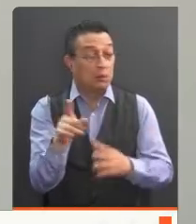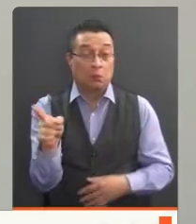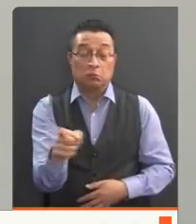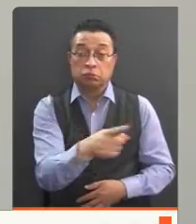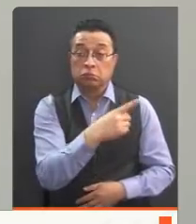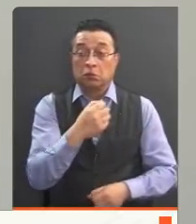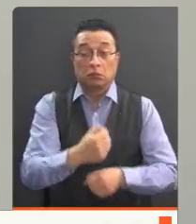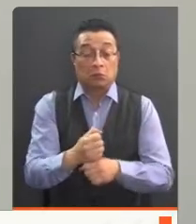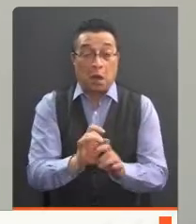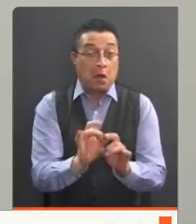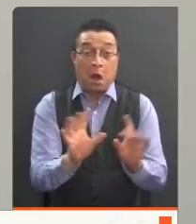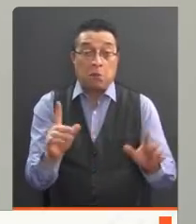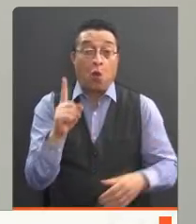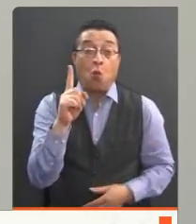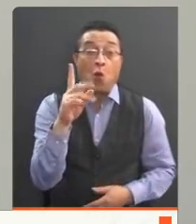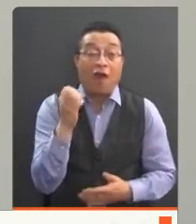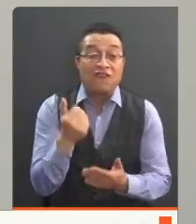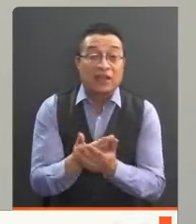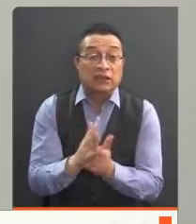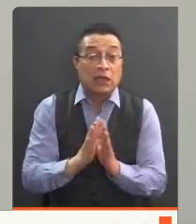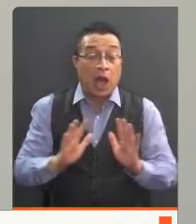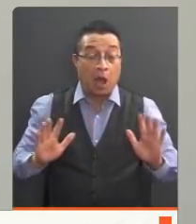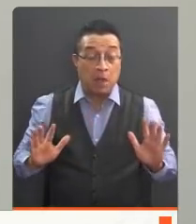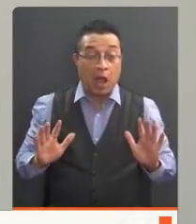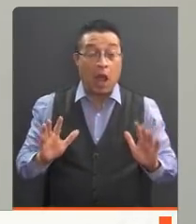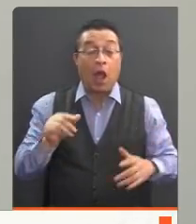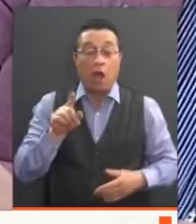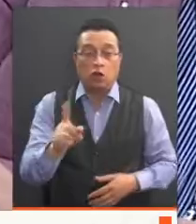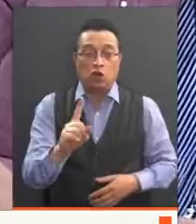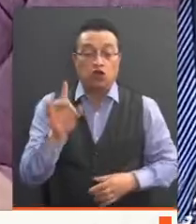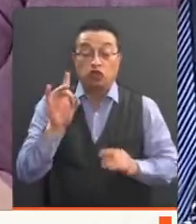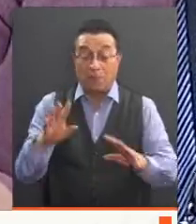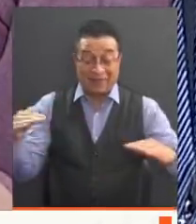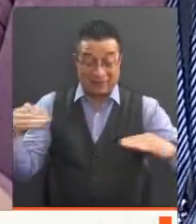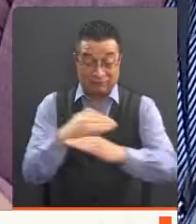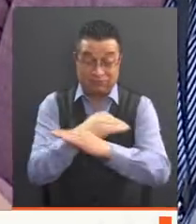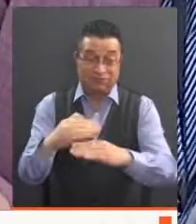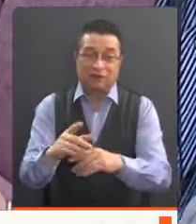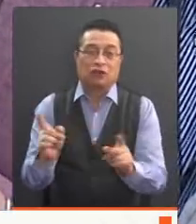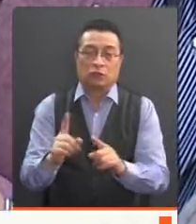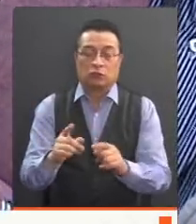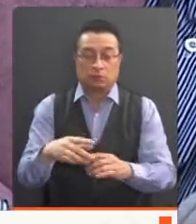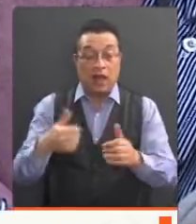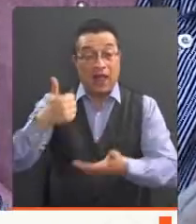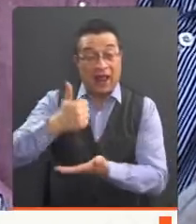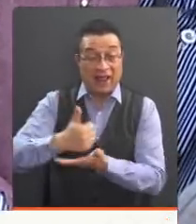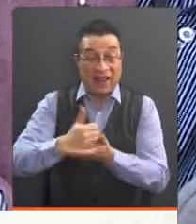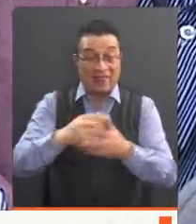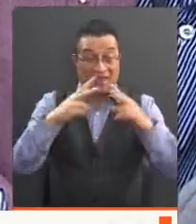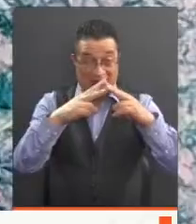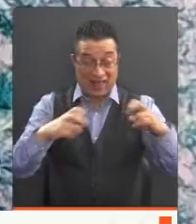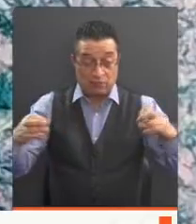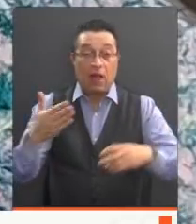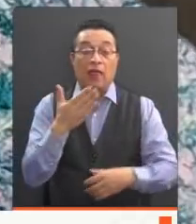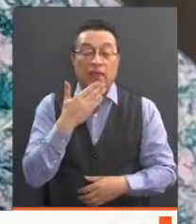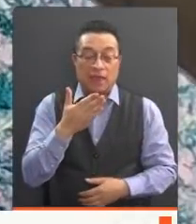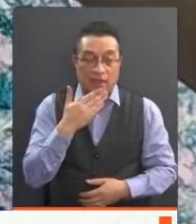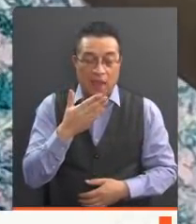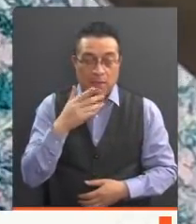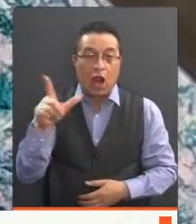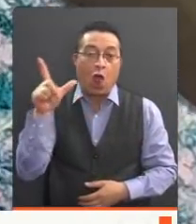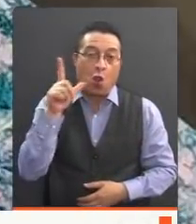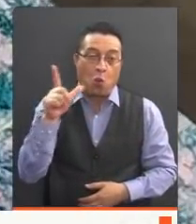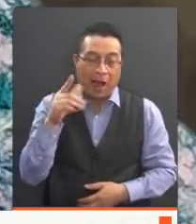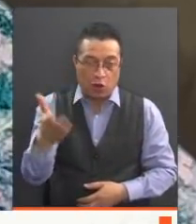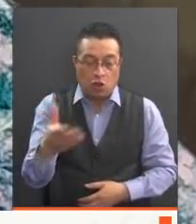pega, pero no basta solamente en las carreteras. Al alcalde de Carahue se suma su par de Lumaco, quien pide al menos 6 puntos de